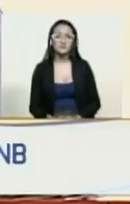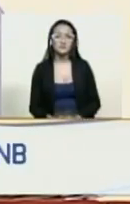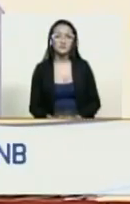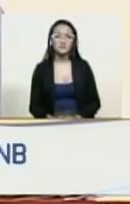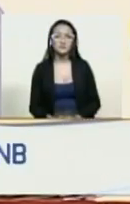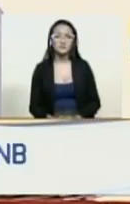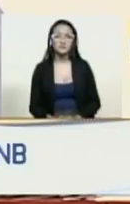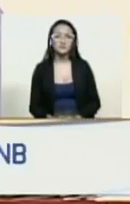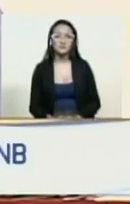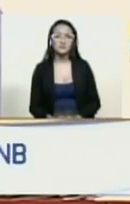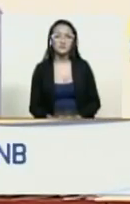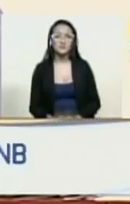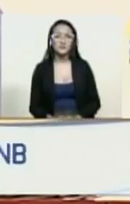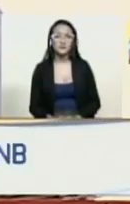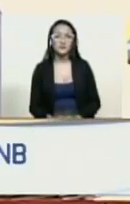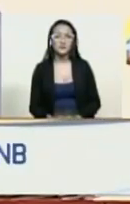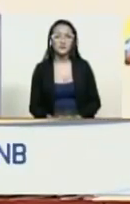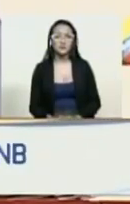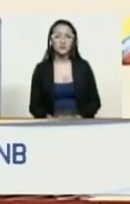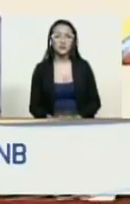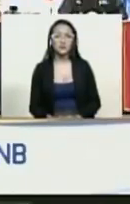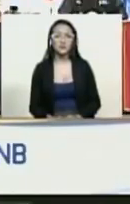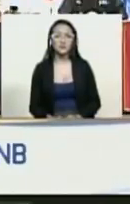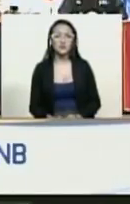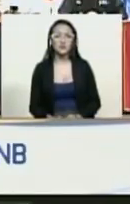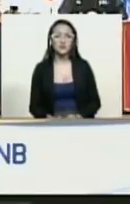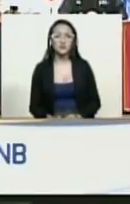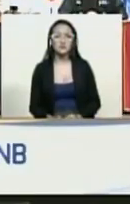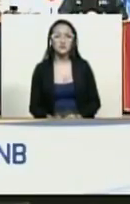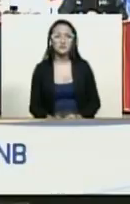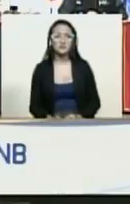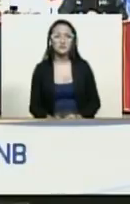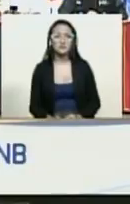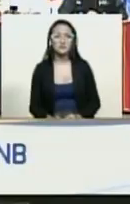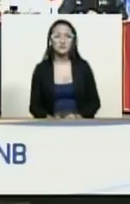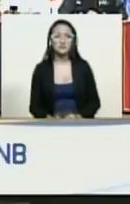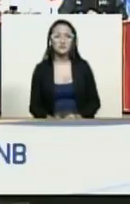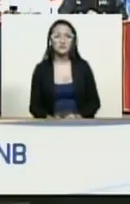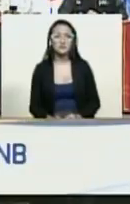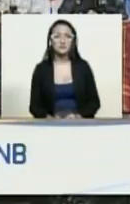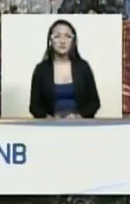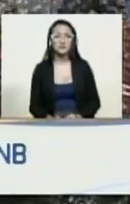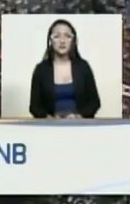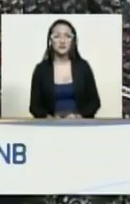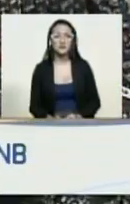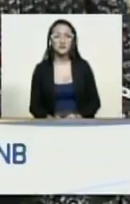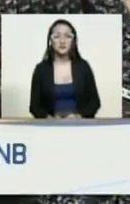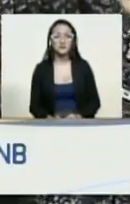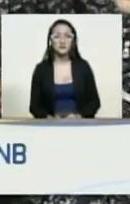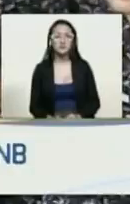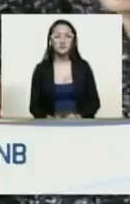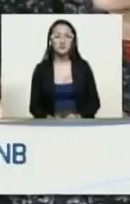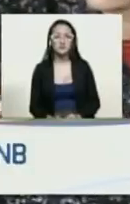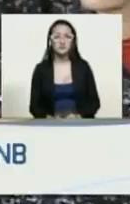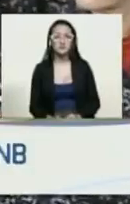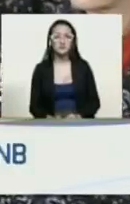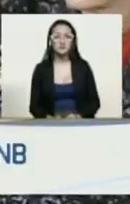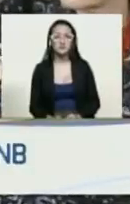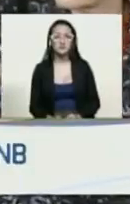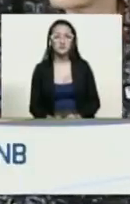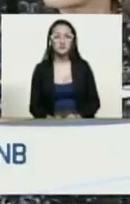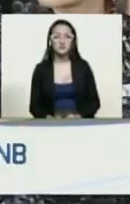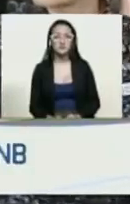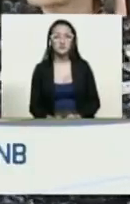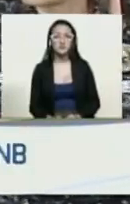renovado donde los cuadrantes de paz va a ser la punta de lanza de la seguridad pública. Los cuadrantes de paz son un